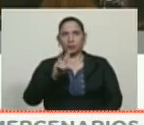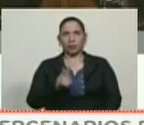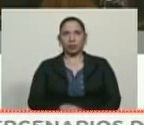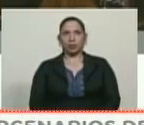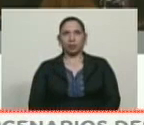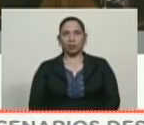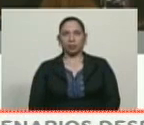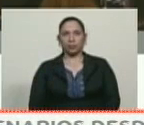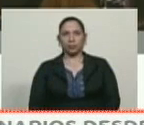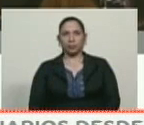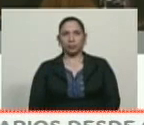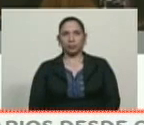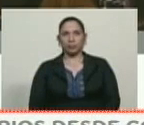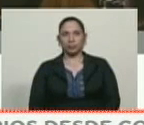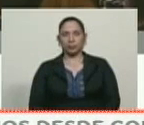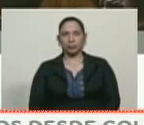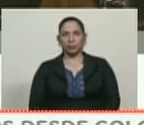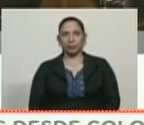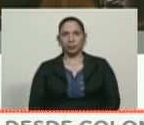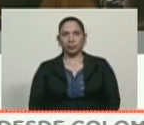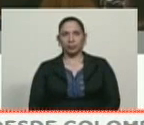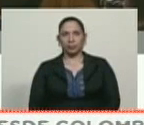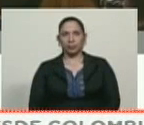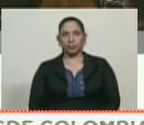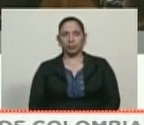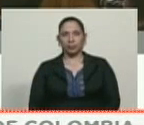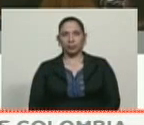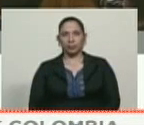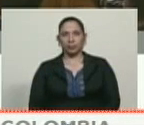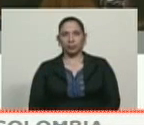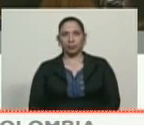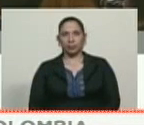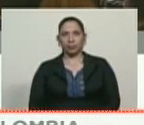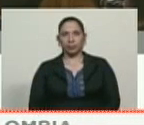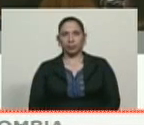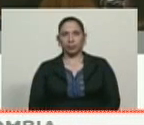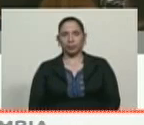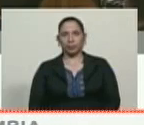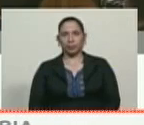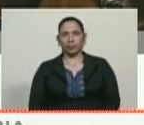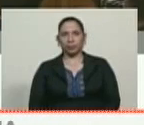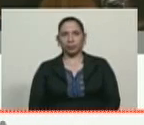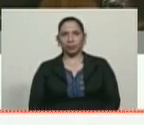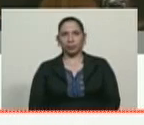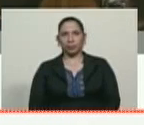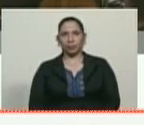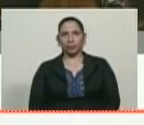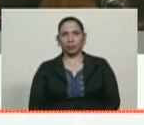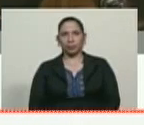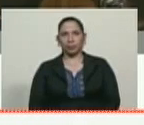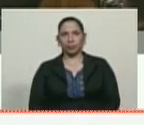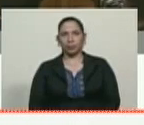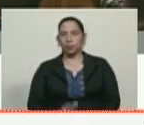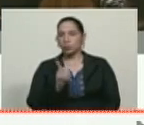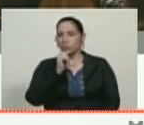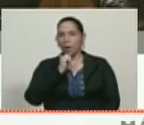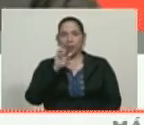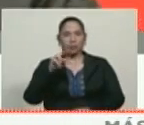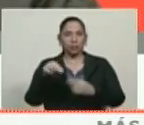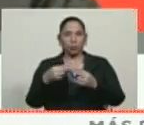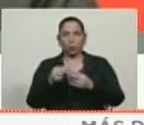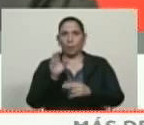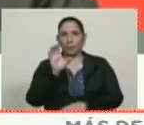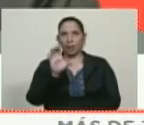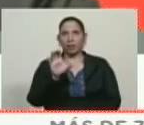Como yo he dicho, que no hay que ningún país,